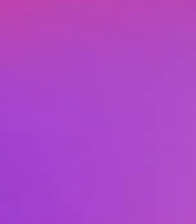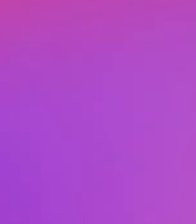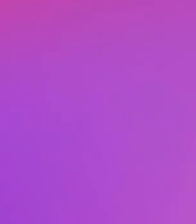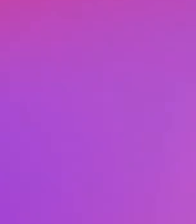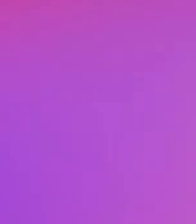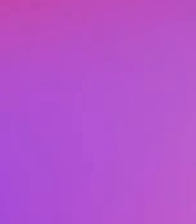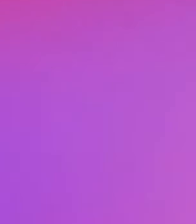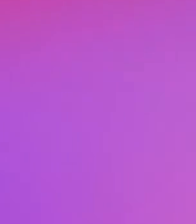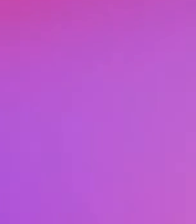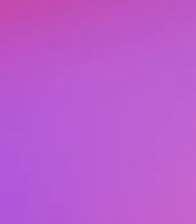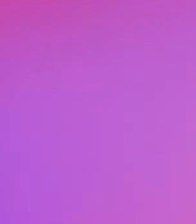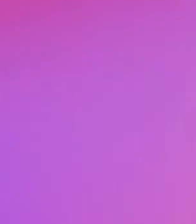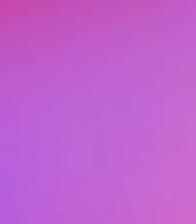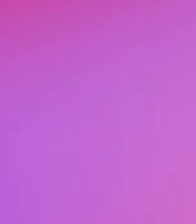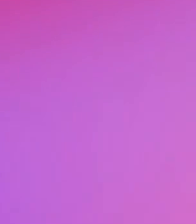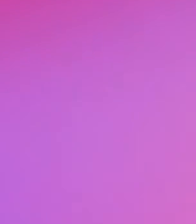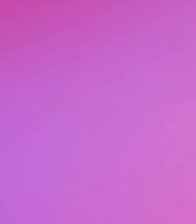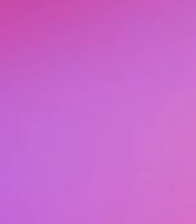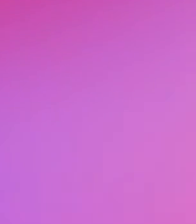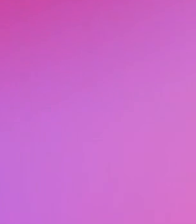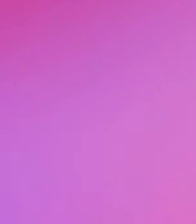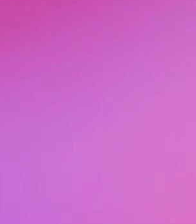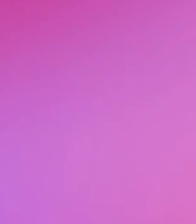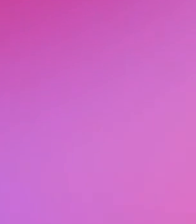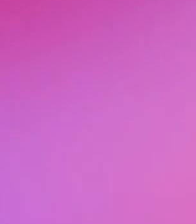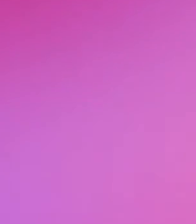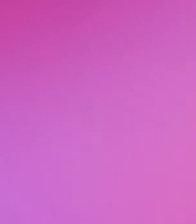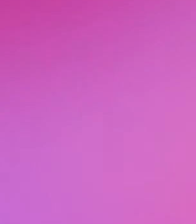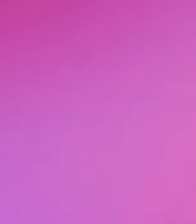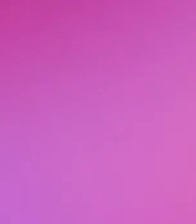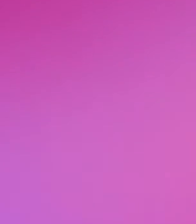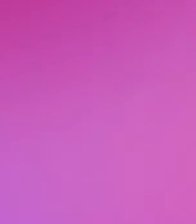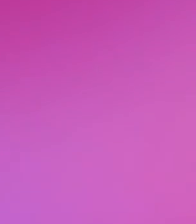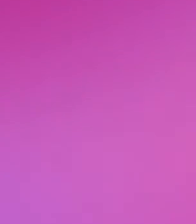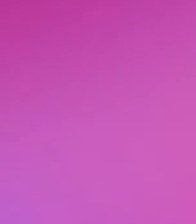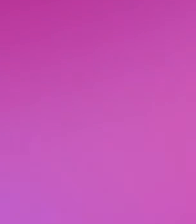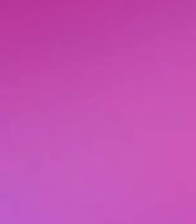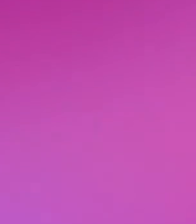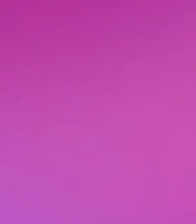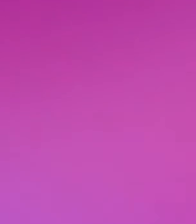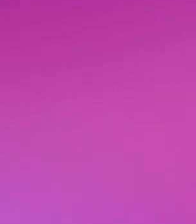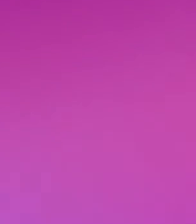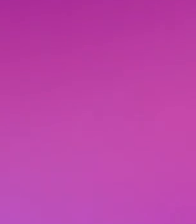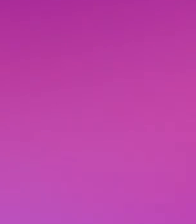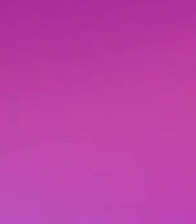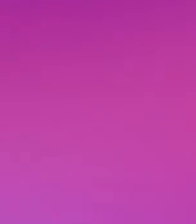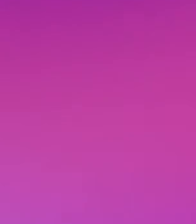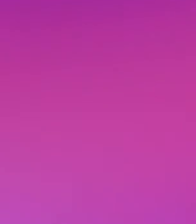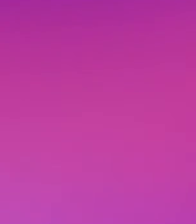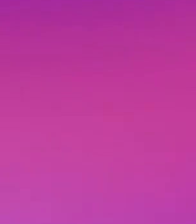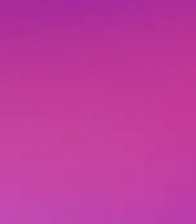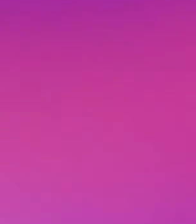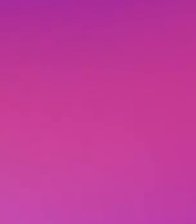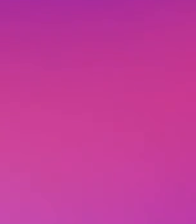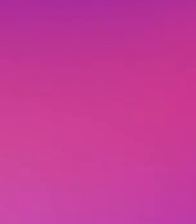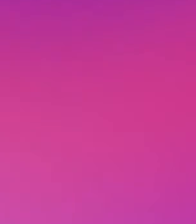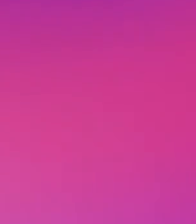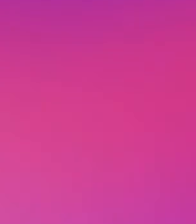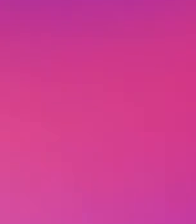Si requieres consultar los libros de texto en versión digital, recuerda que los puedes encontrar en la página